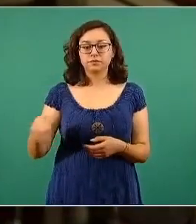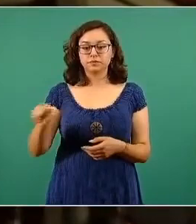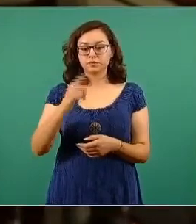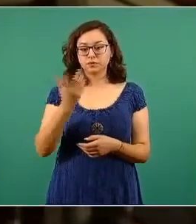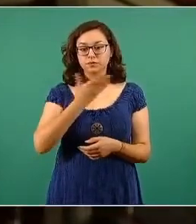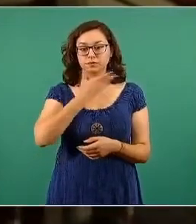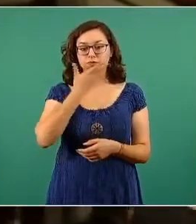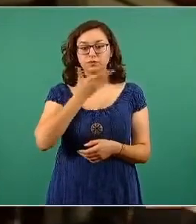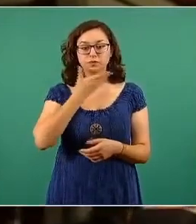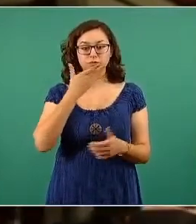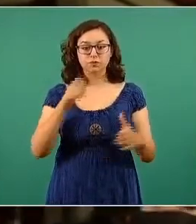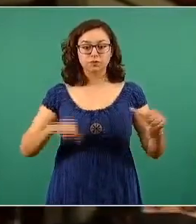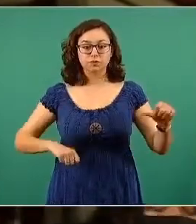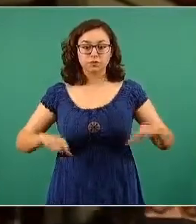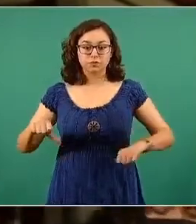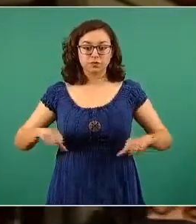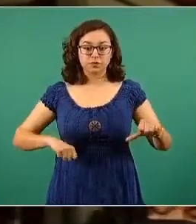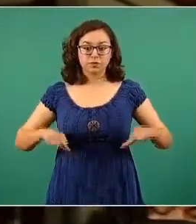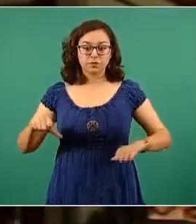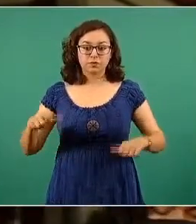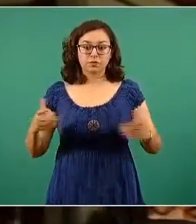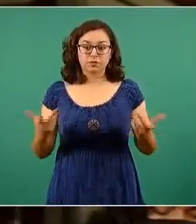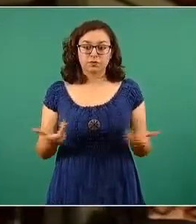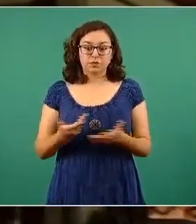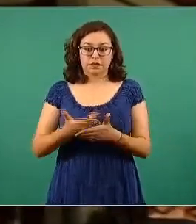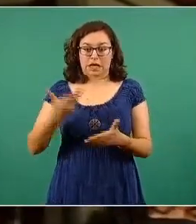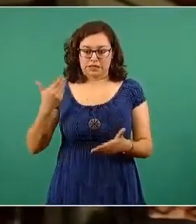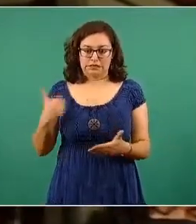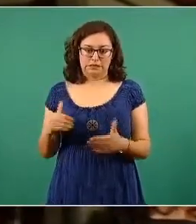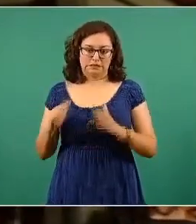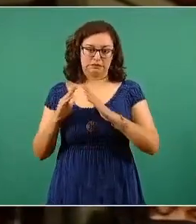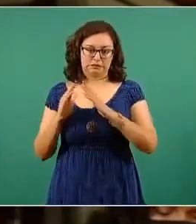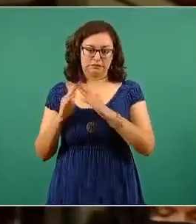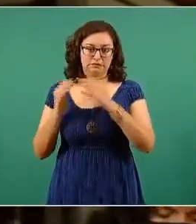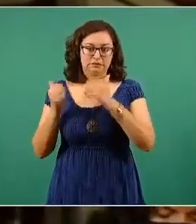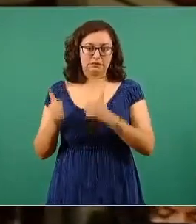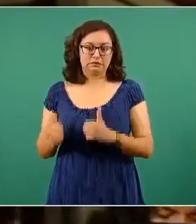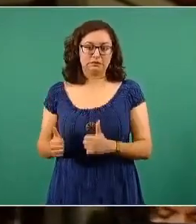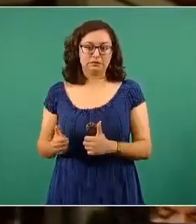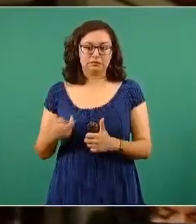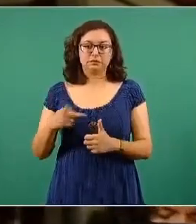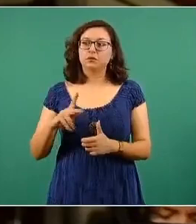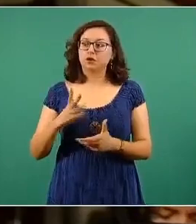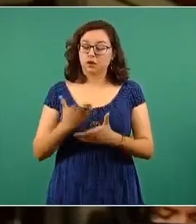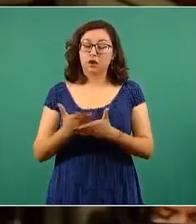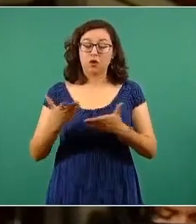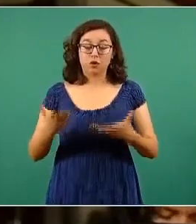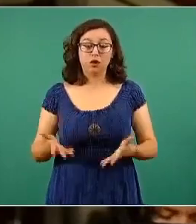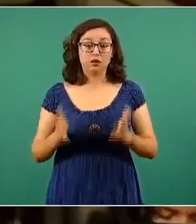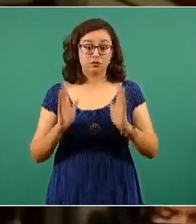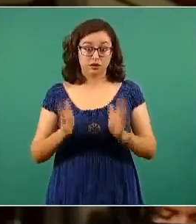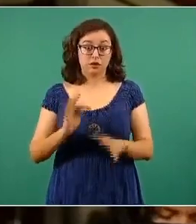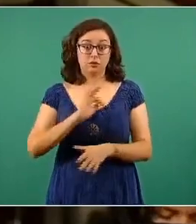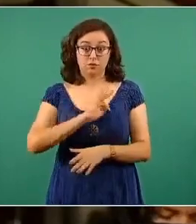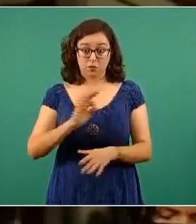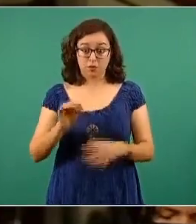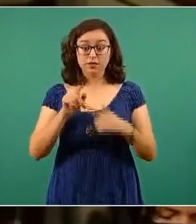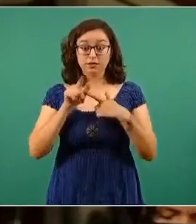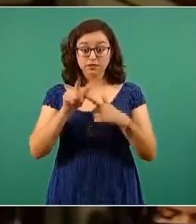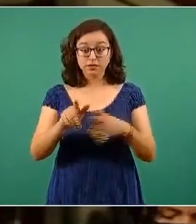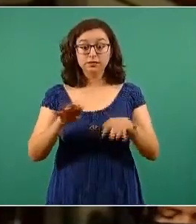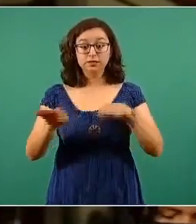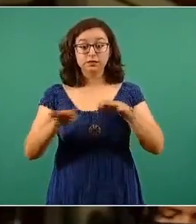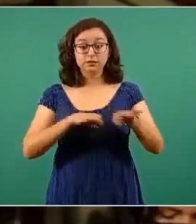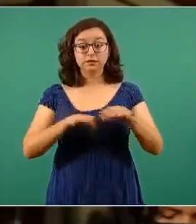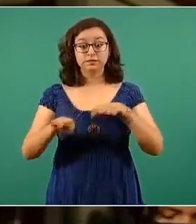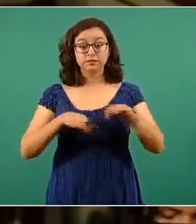y pues que dejaron de hacer para protegerse en la pandemia? Digo, en el aspecto, no sé, laboral o en el aspecto de salud, si nos puede